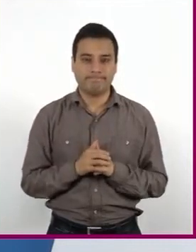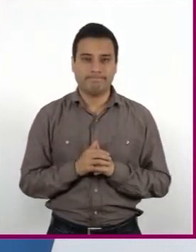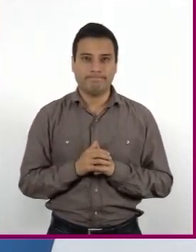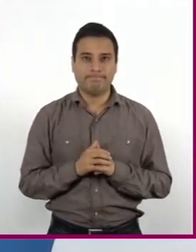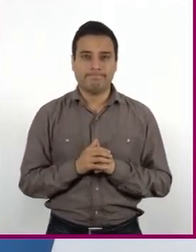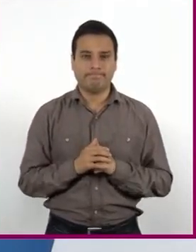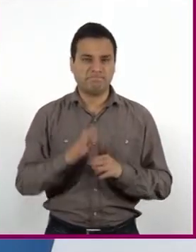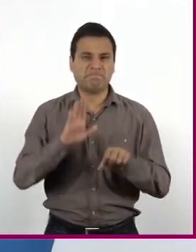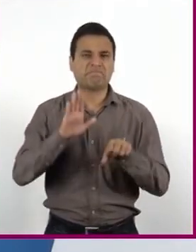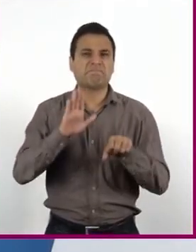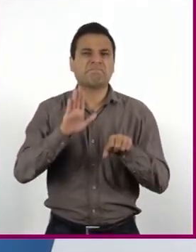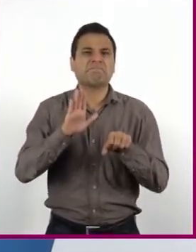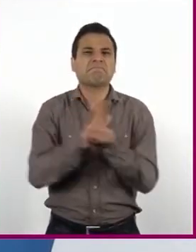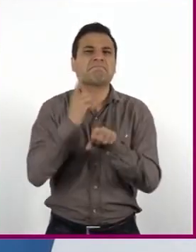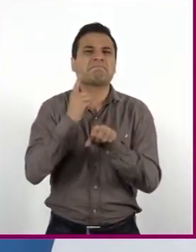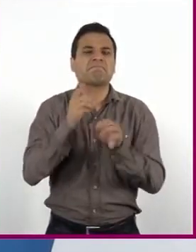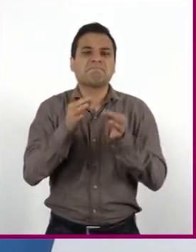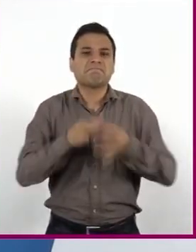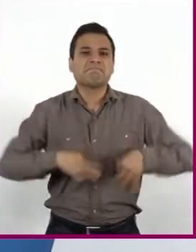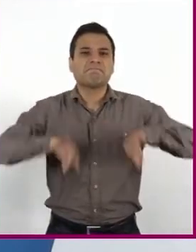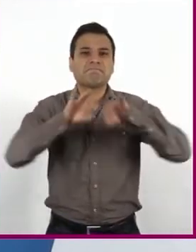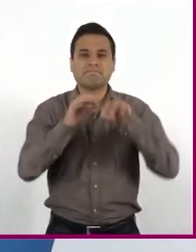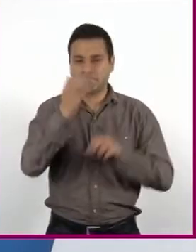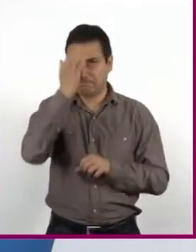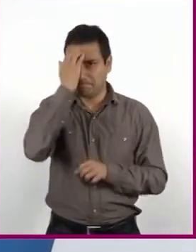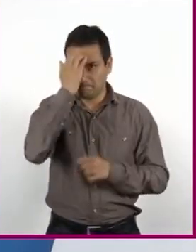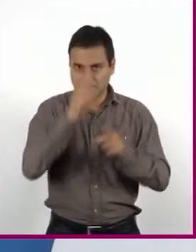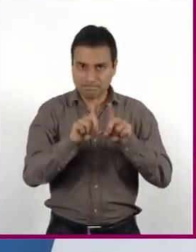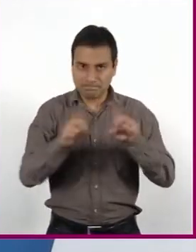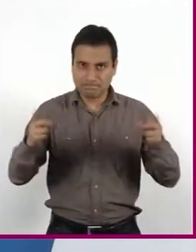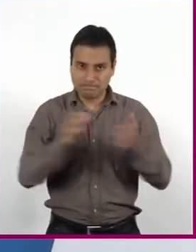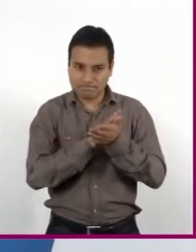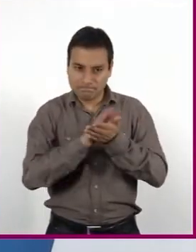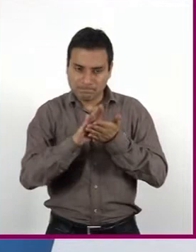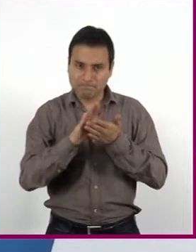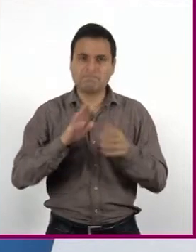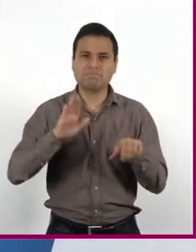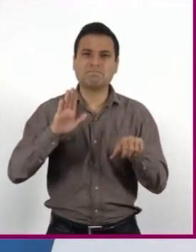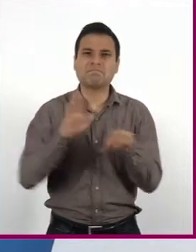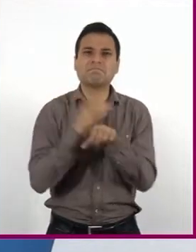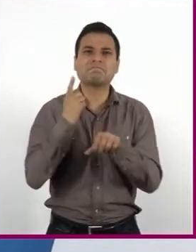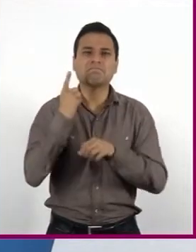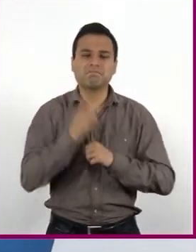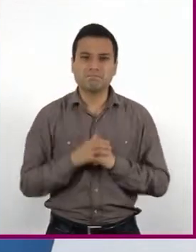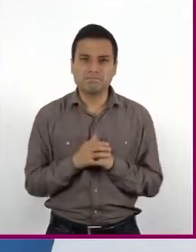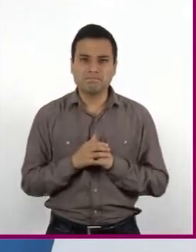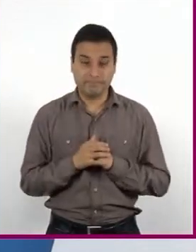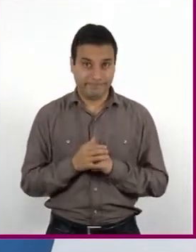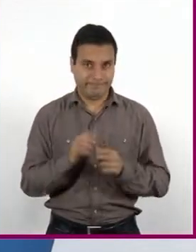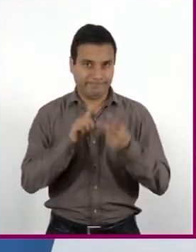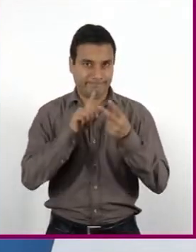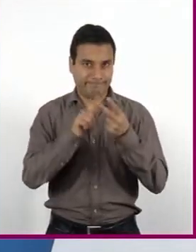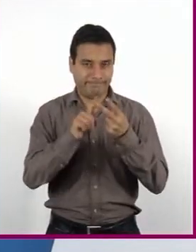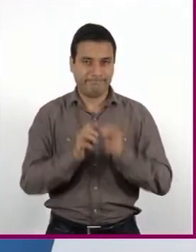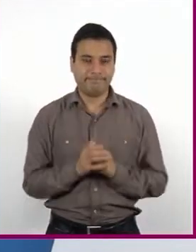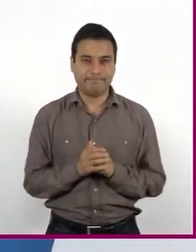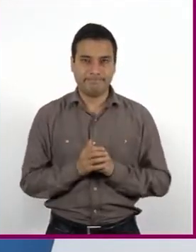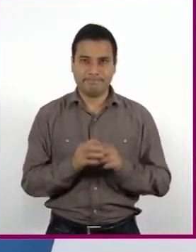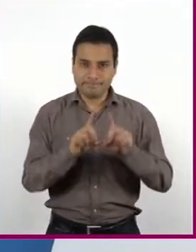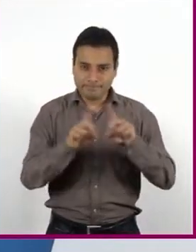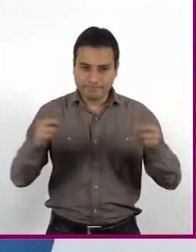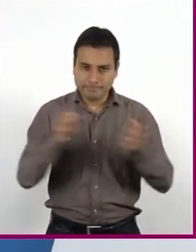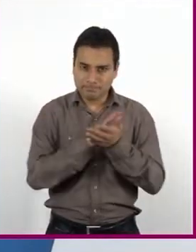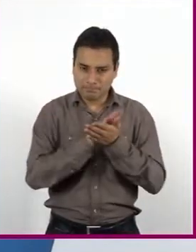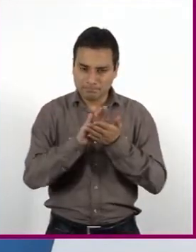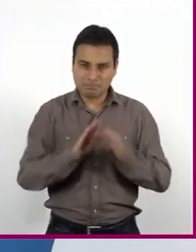es importante conocer el desarrollo plano de los cuerpos geométricos? ¿Qué características tienen los